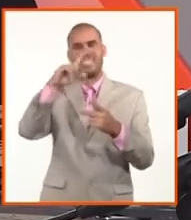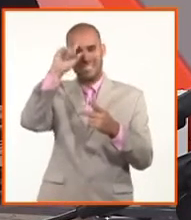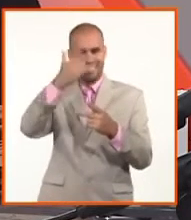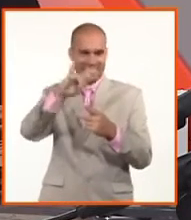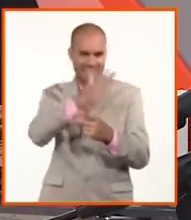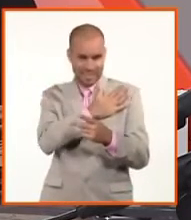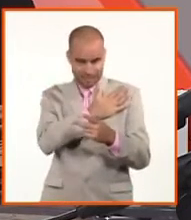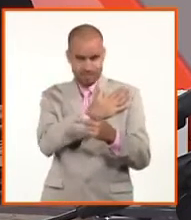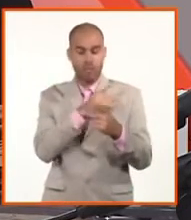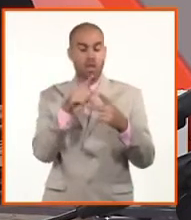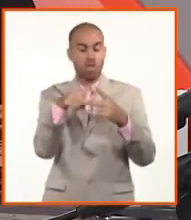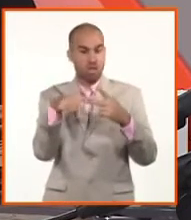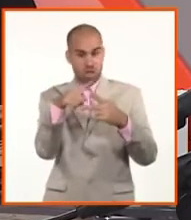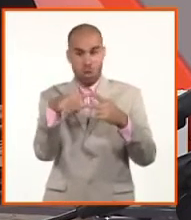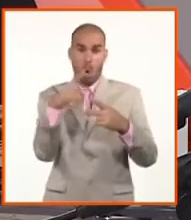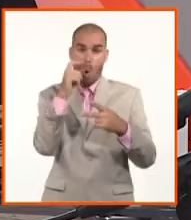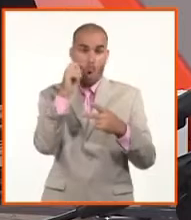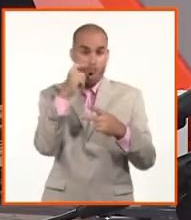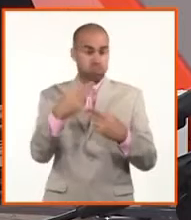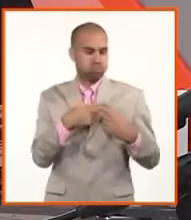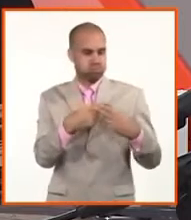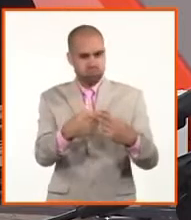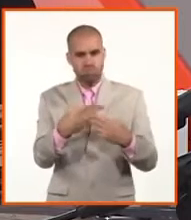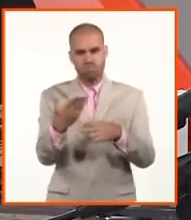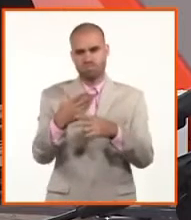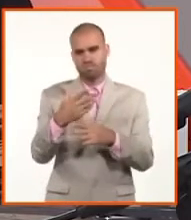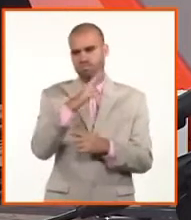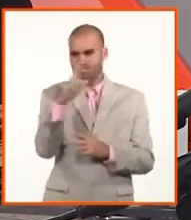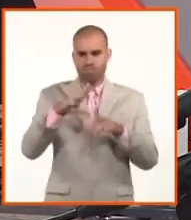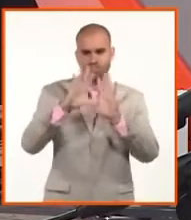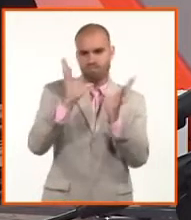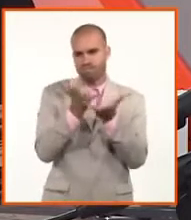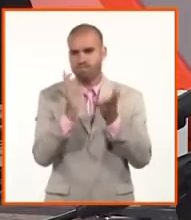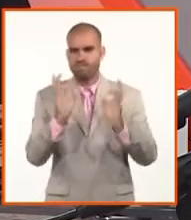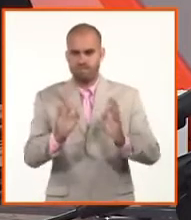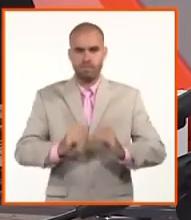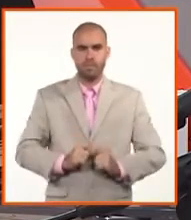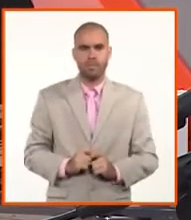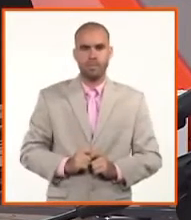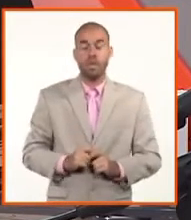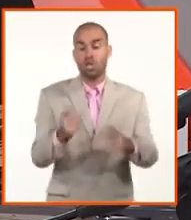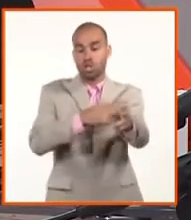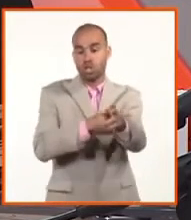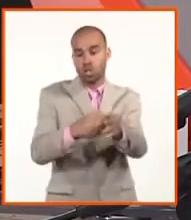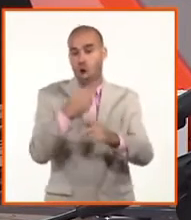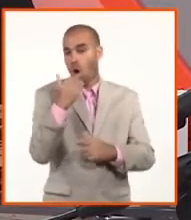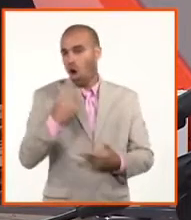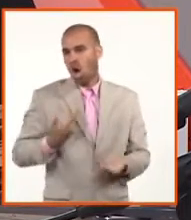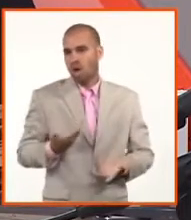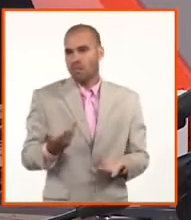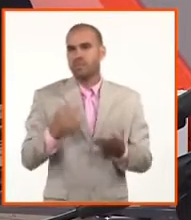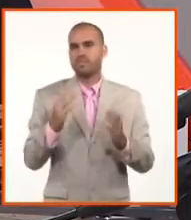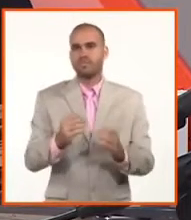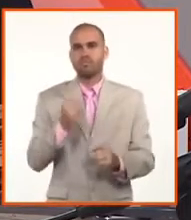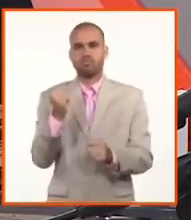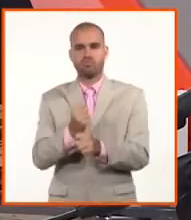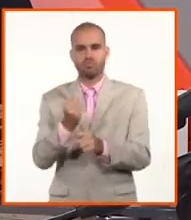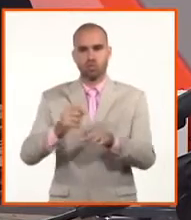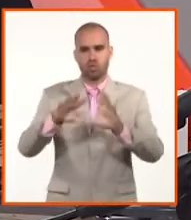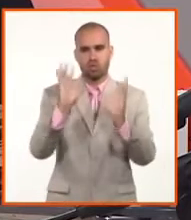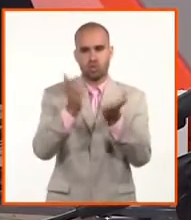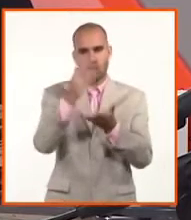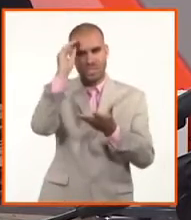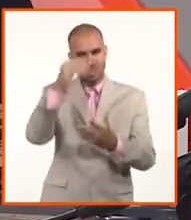y también intelectuales. De su trayectoria y sobre todo de cómo su obra inspira a los